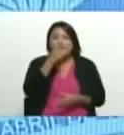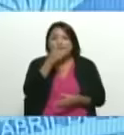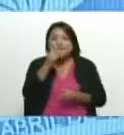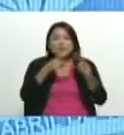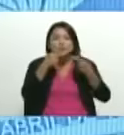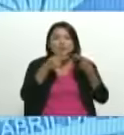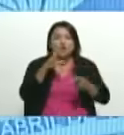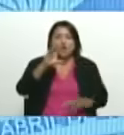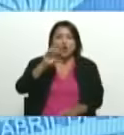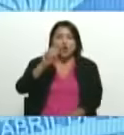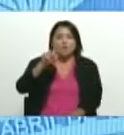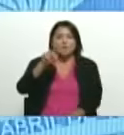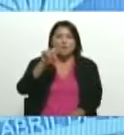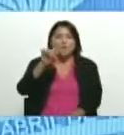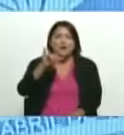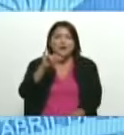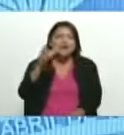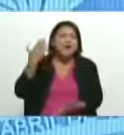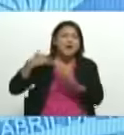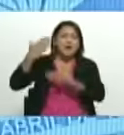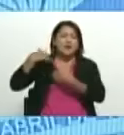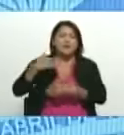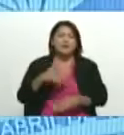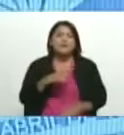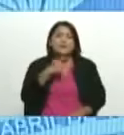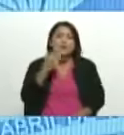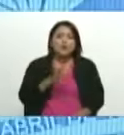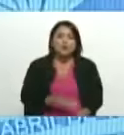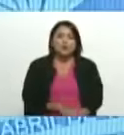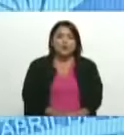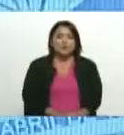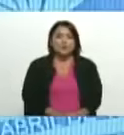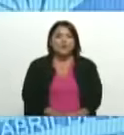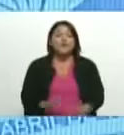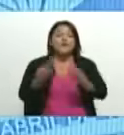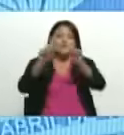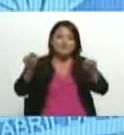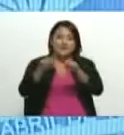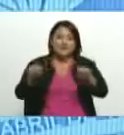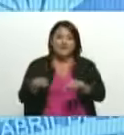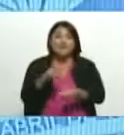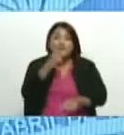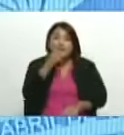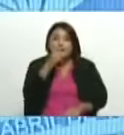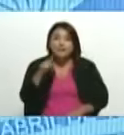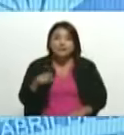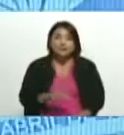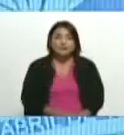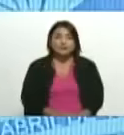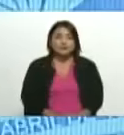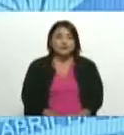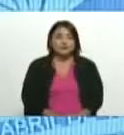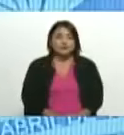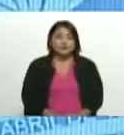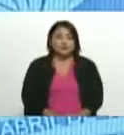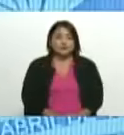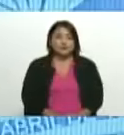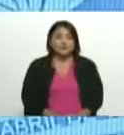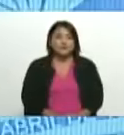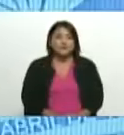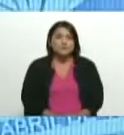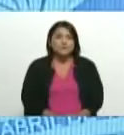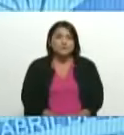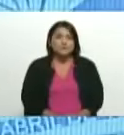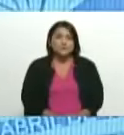murió lamentablemente. Rappersat era el representante de la Coordinadora Democrática ante el Consejo Nacional Electoral en